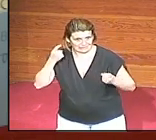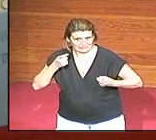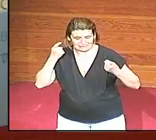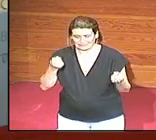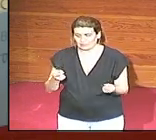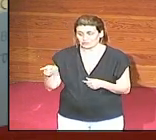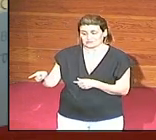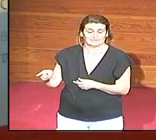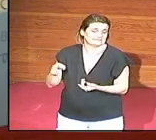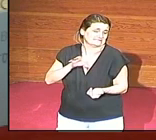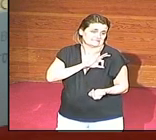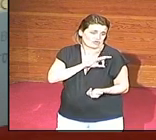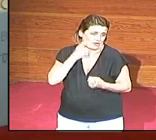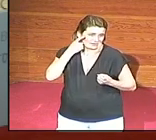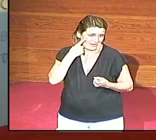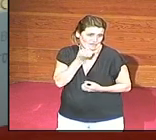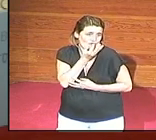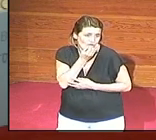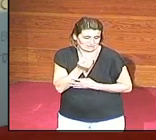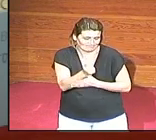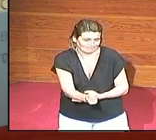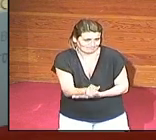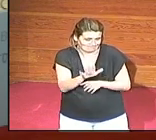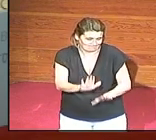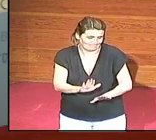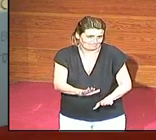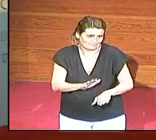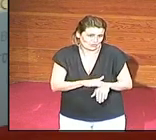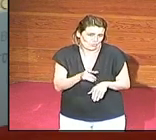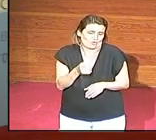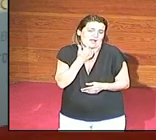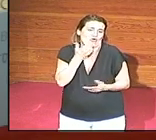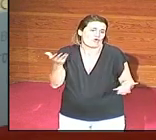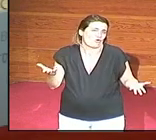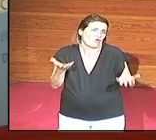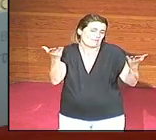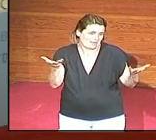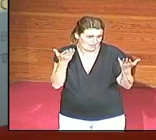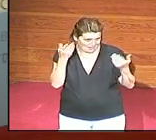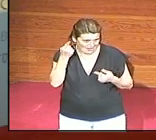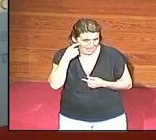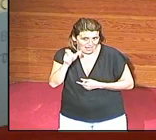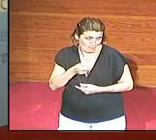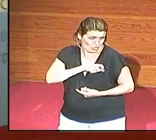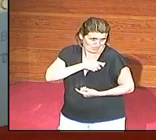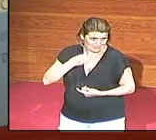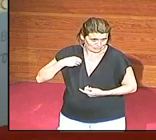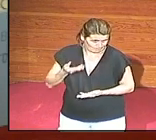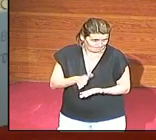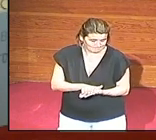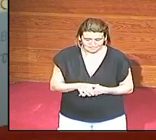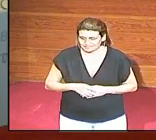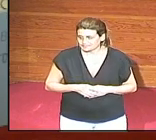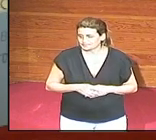básicamente dejando flores en ese espacio, un poco de homenaje a esos policías. Eso